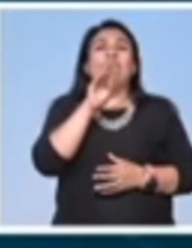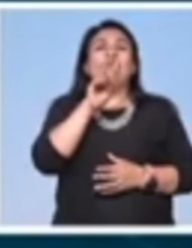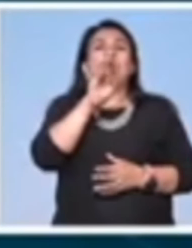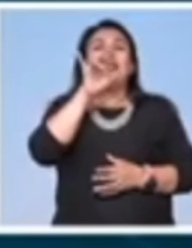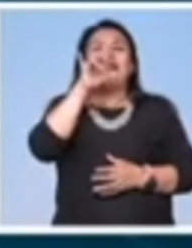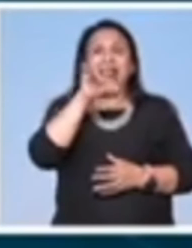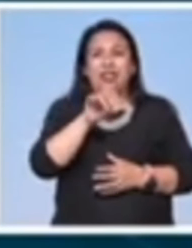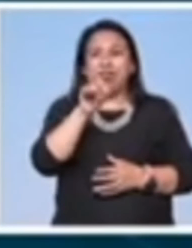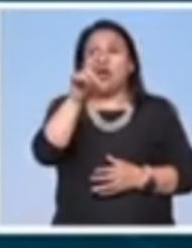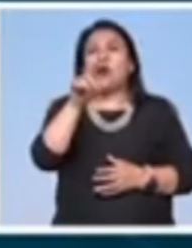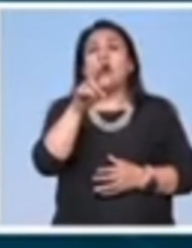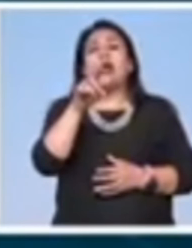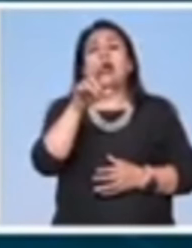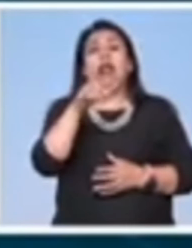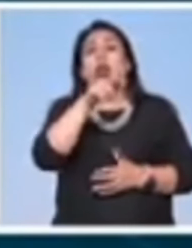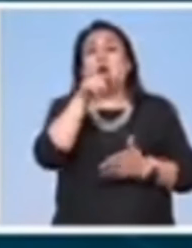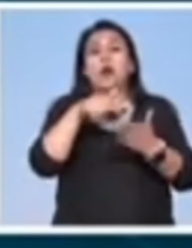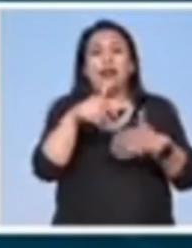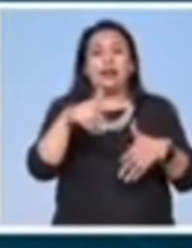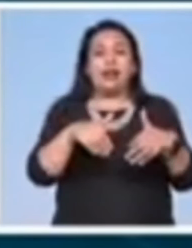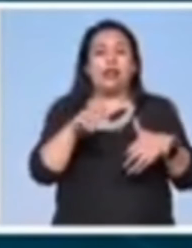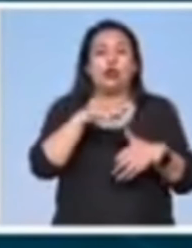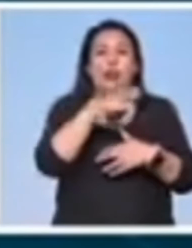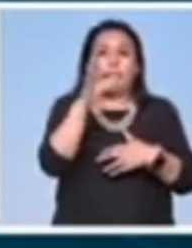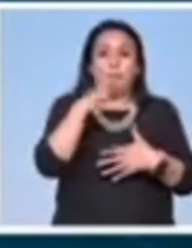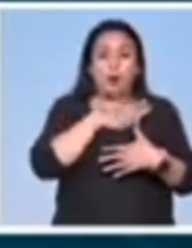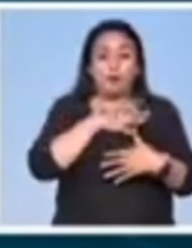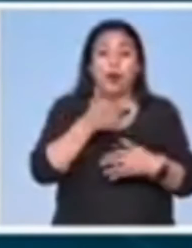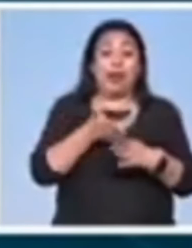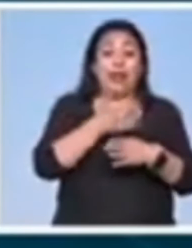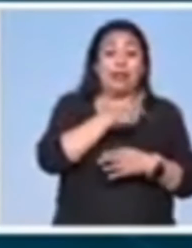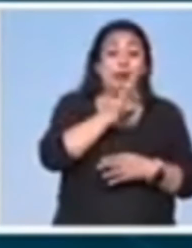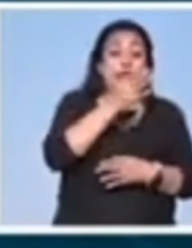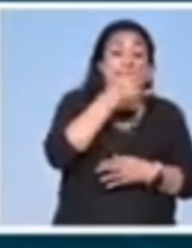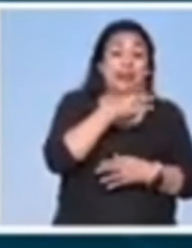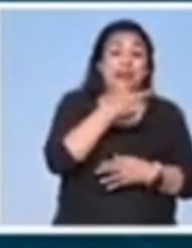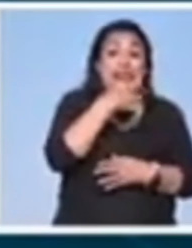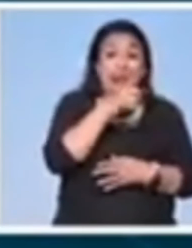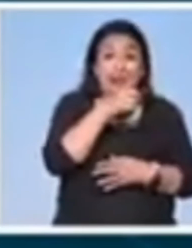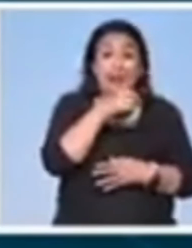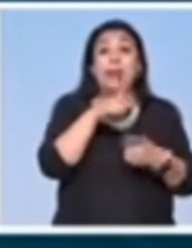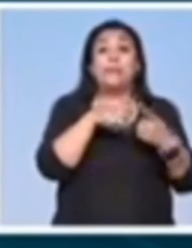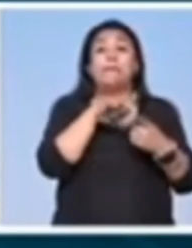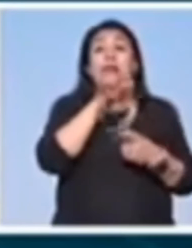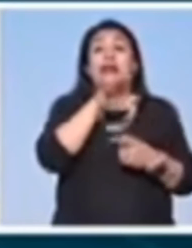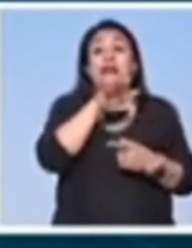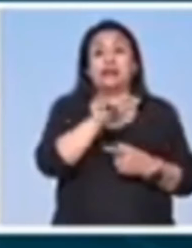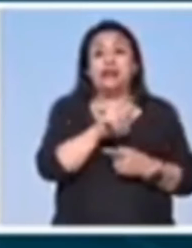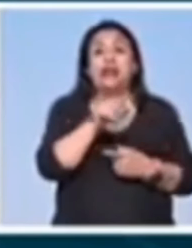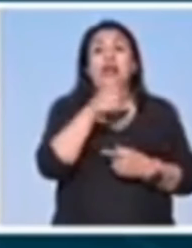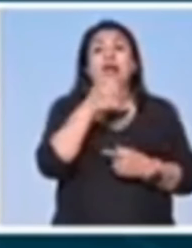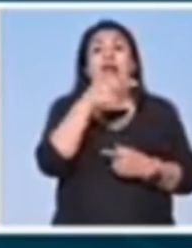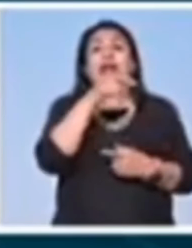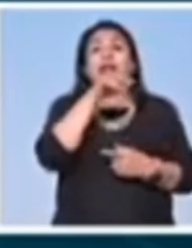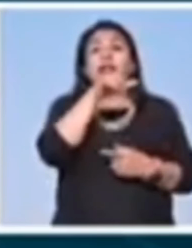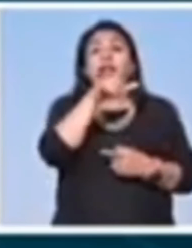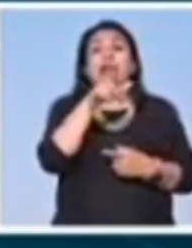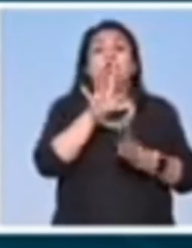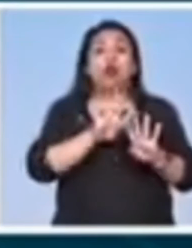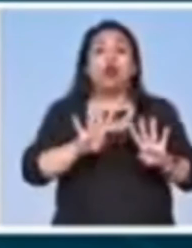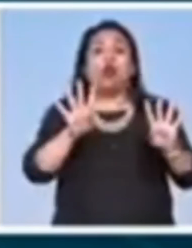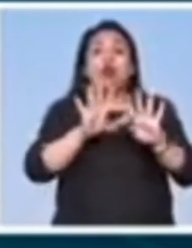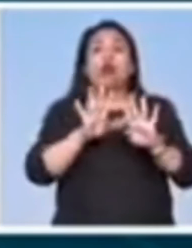Teatro Campo Amor, pero antes, el 9 y 10 de diciembre, presentará el Mesías de Händel con coro y orquesta de la